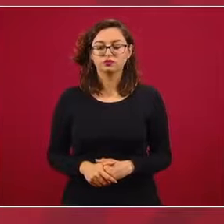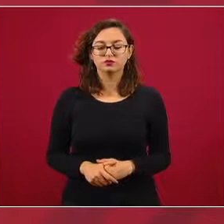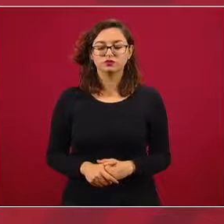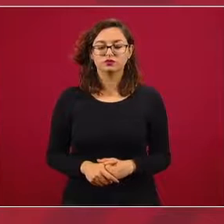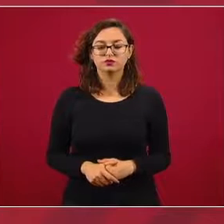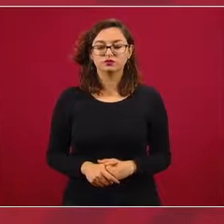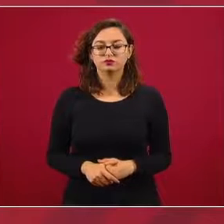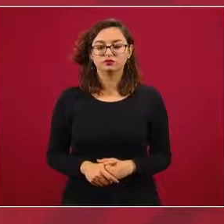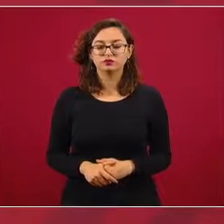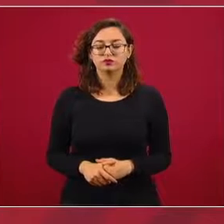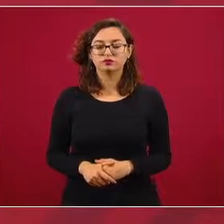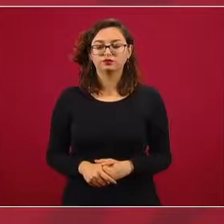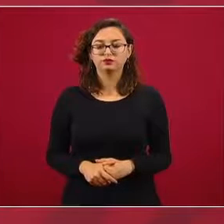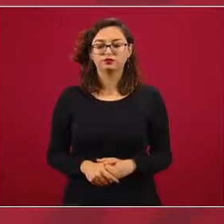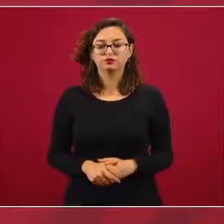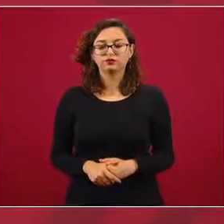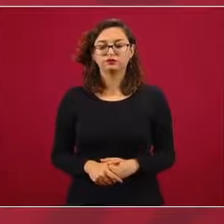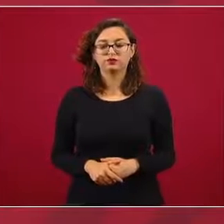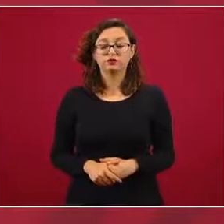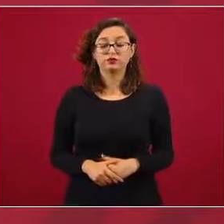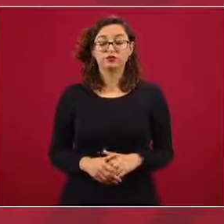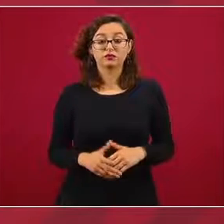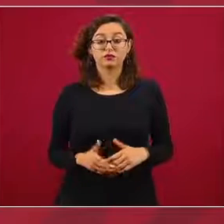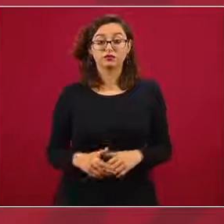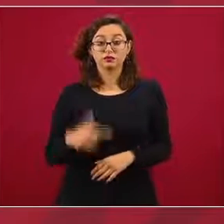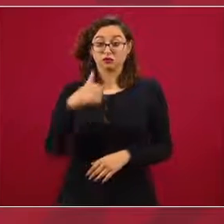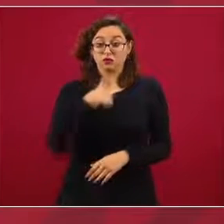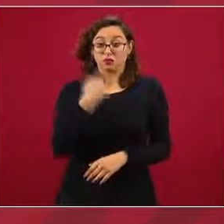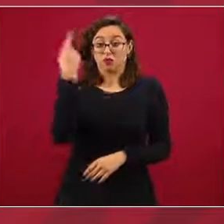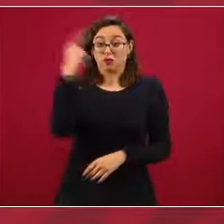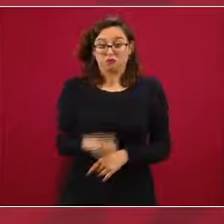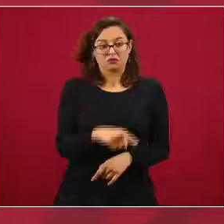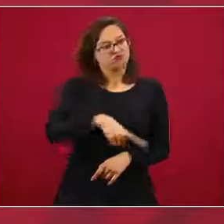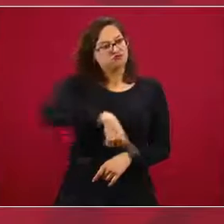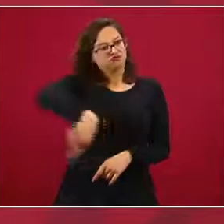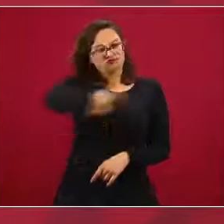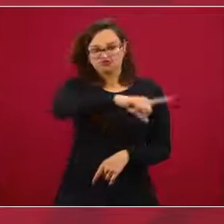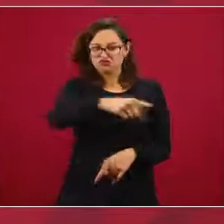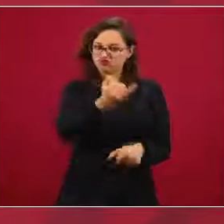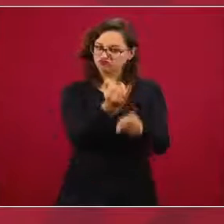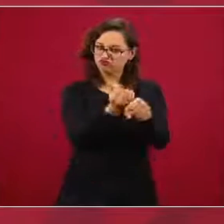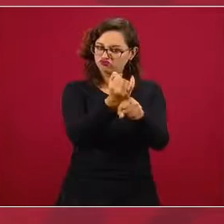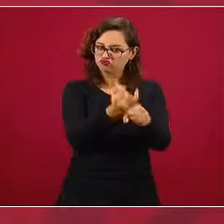que se vaya a pensar que me estoy vengando, que como